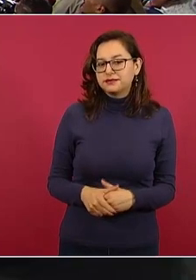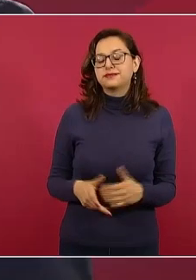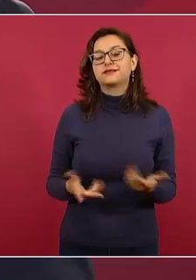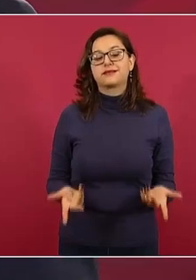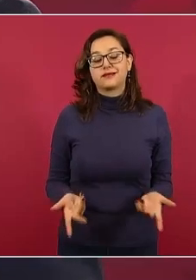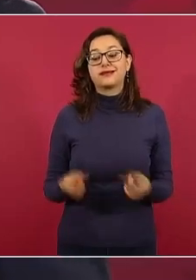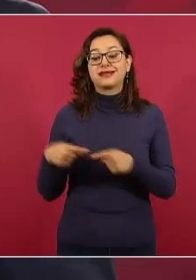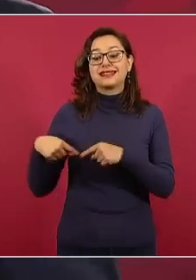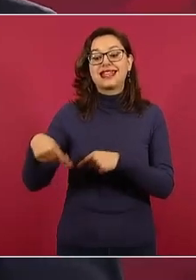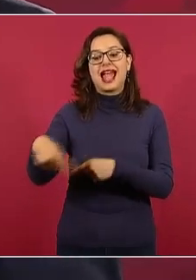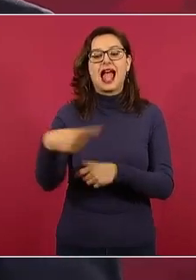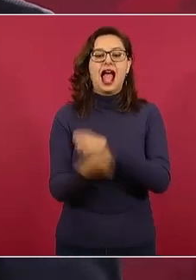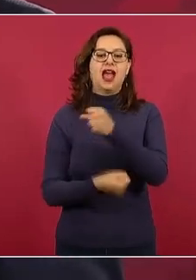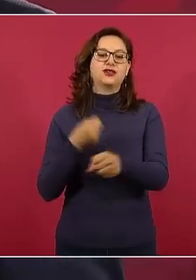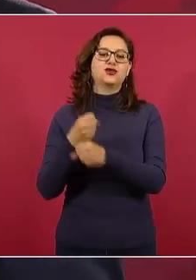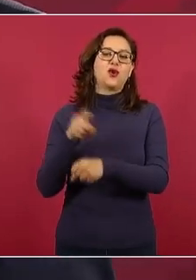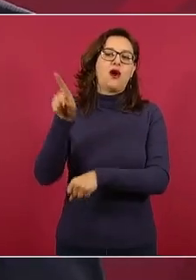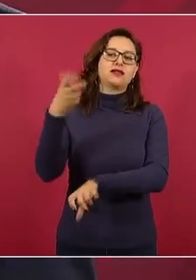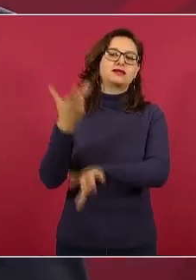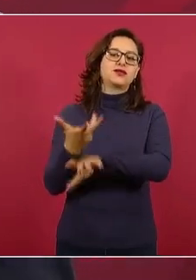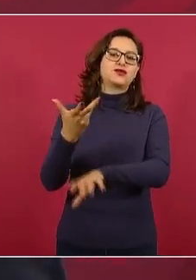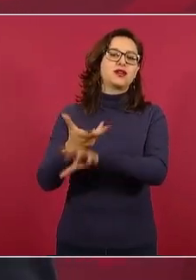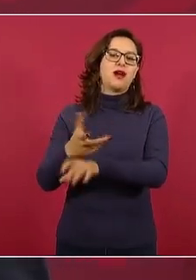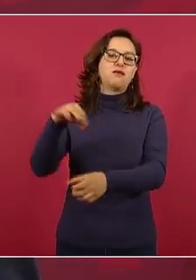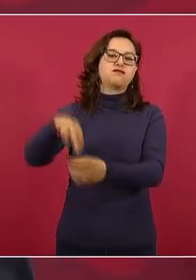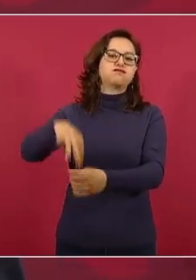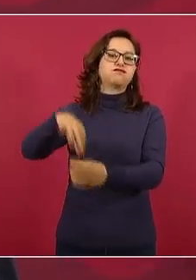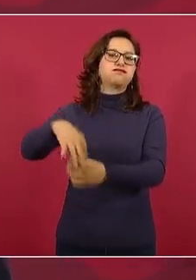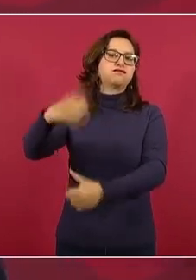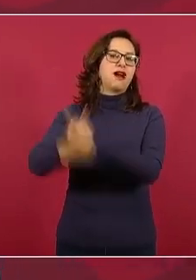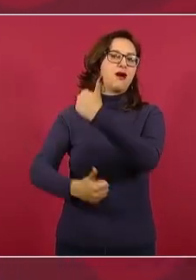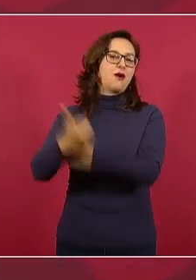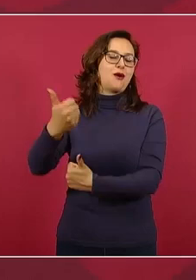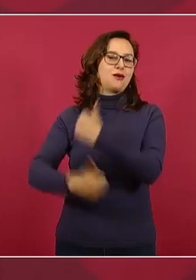Este año van a haber elecciones en Estados Unidos.